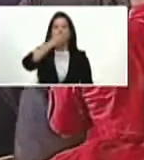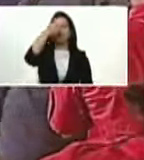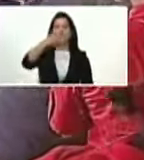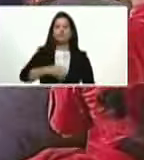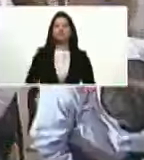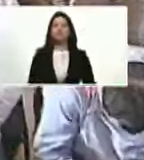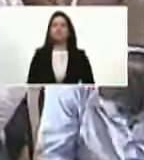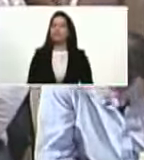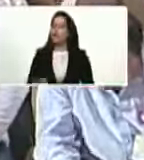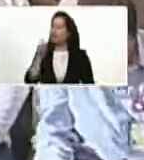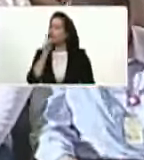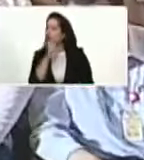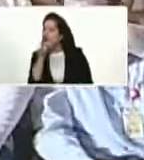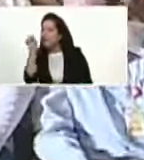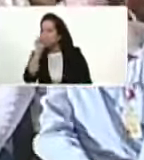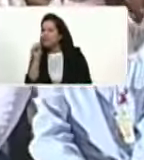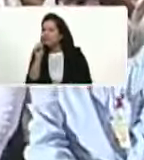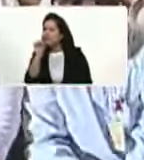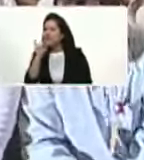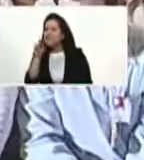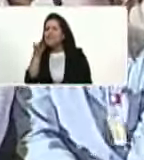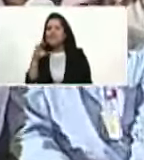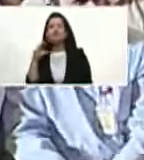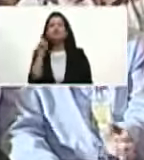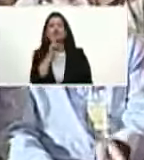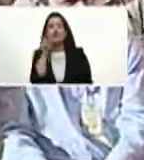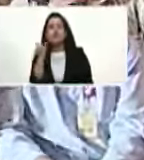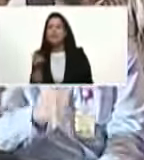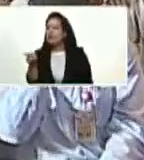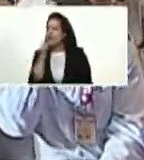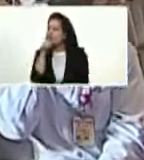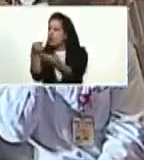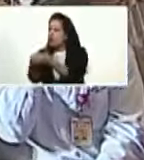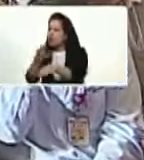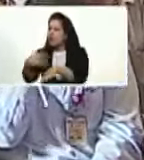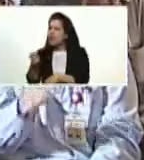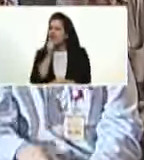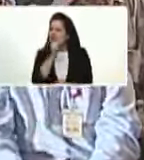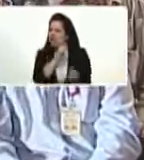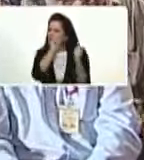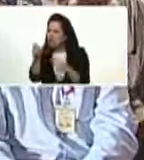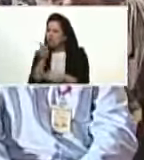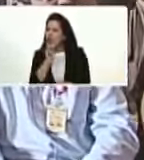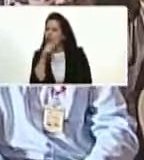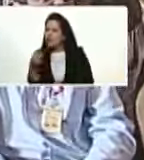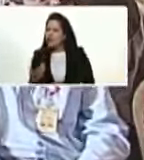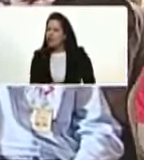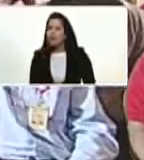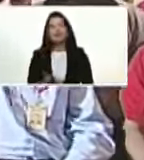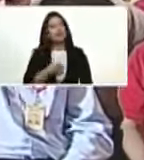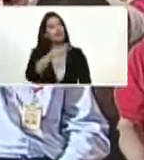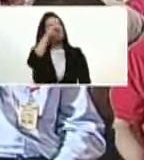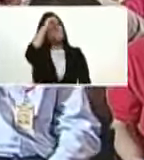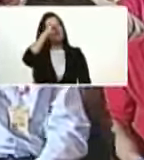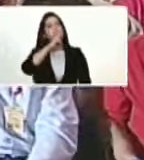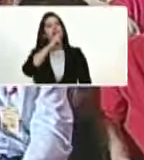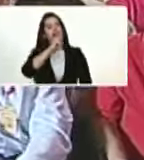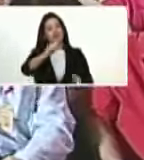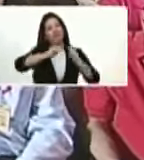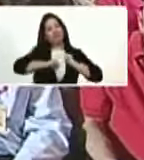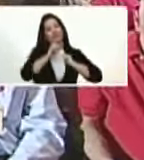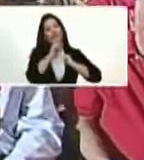¿quién te puso ese nombre, Sinesio? Papá, presidente, ya él murió. Sinesio. Y lo que pasa que lo cumbre